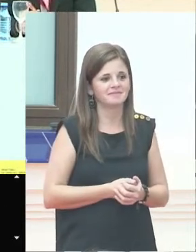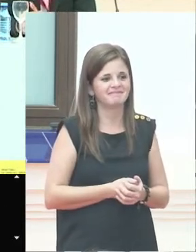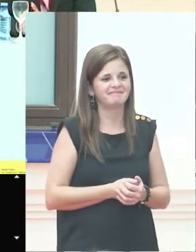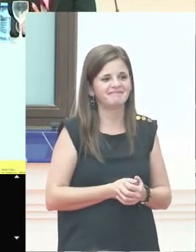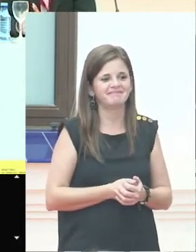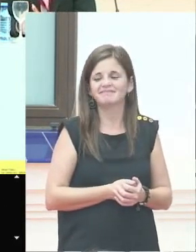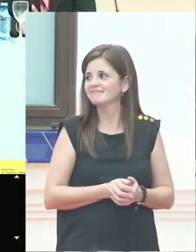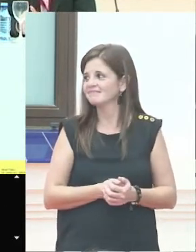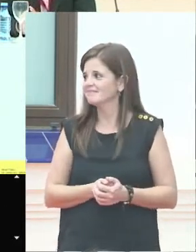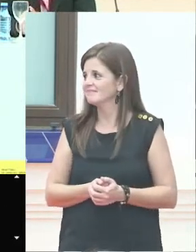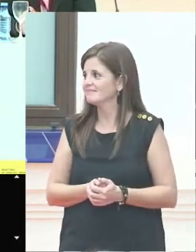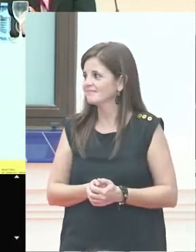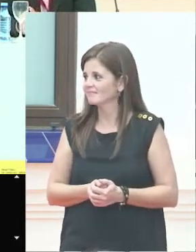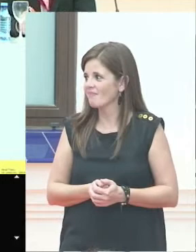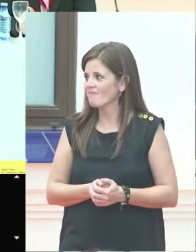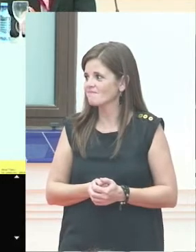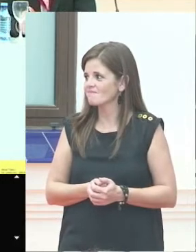Vamos,